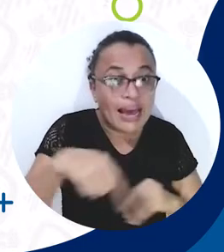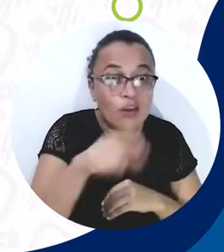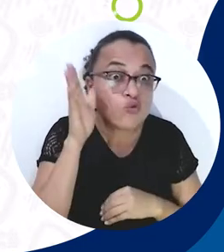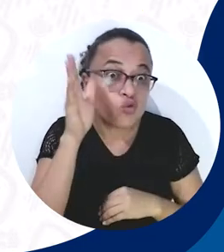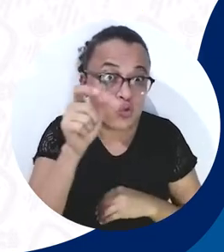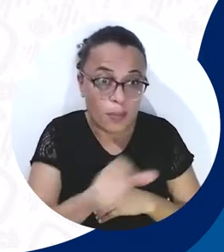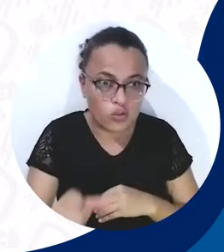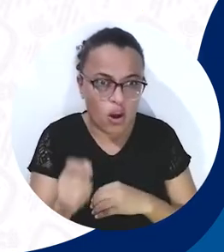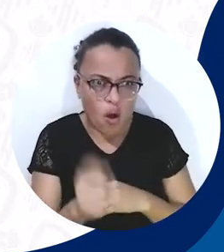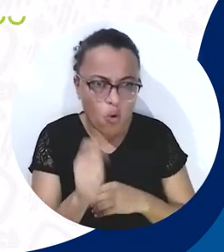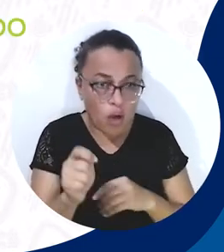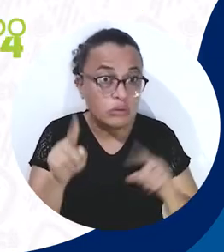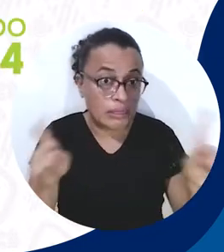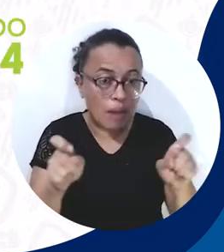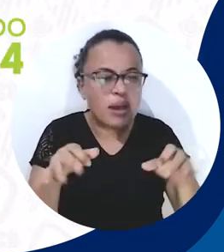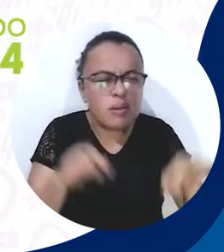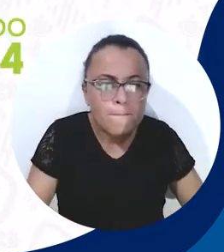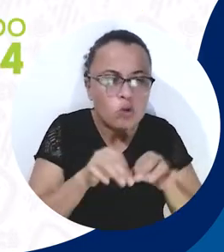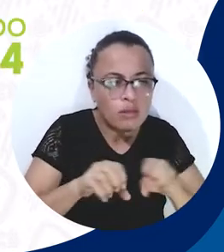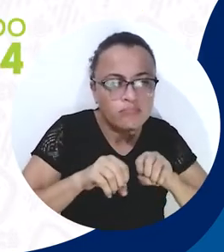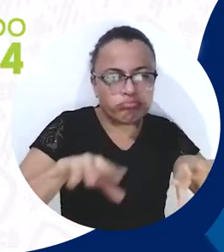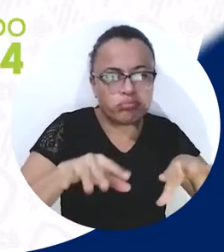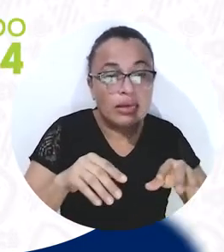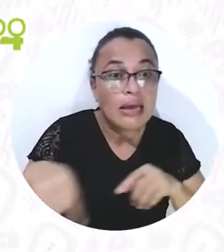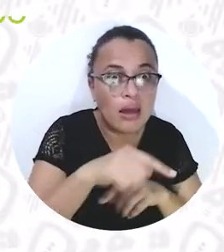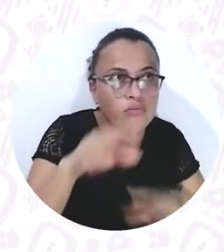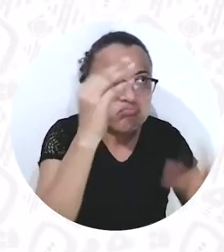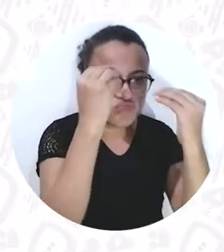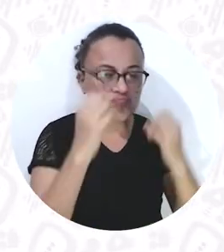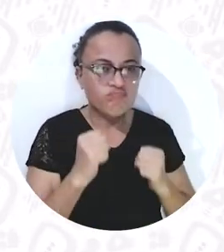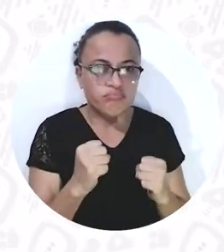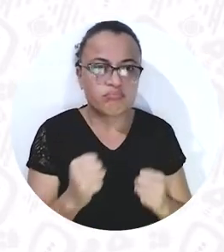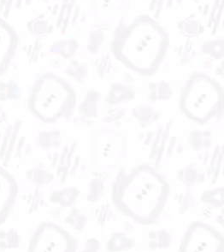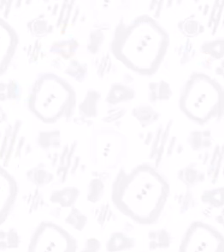Universidad del Magdalena, aún más incluyente e innovadora.